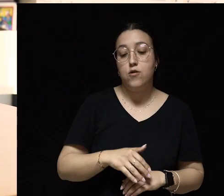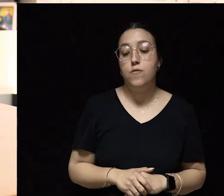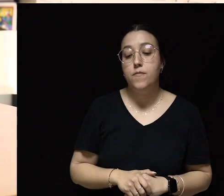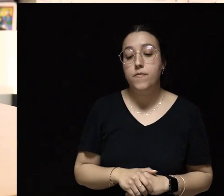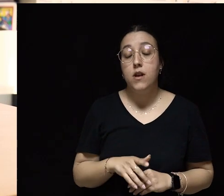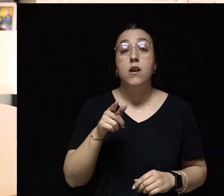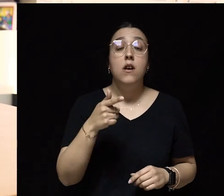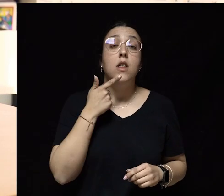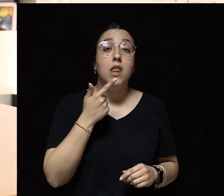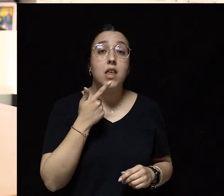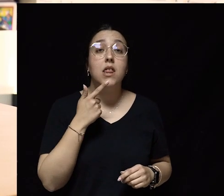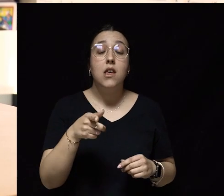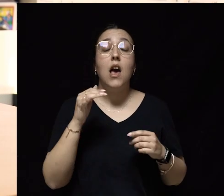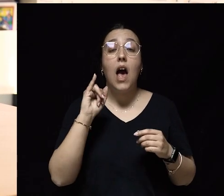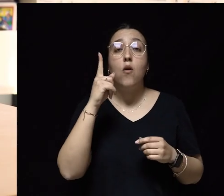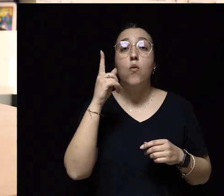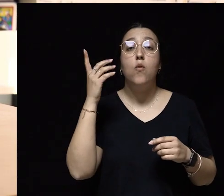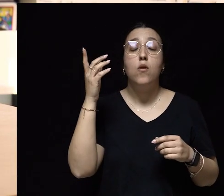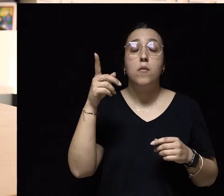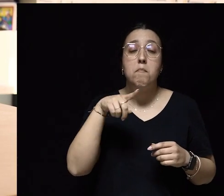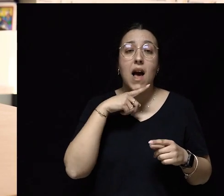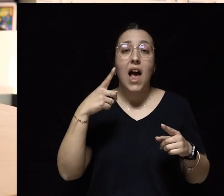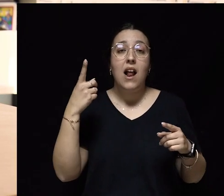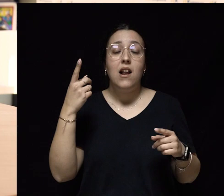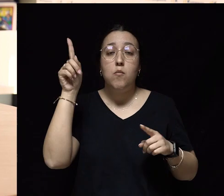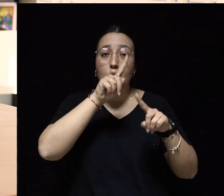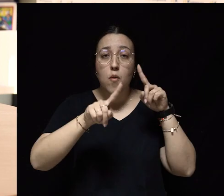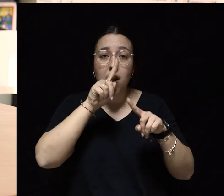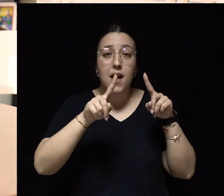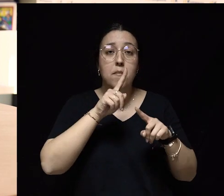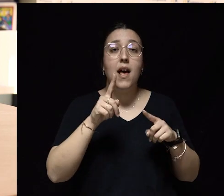eso significa que hay un error de fondo desde